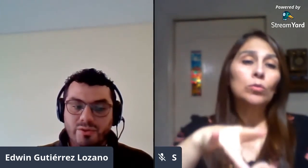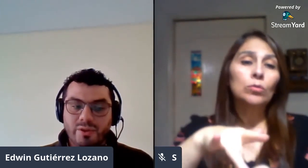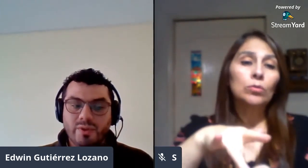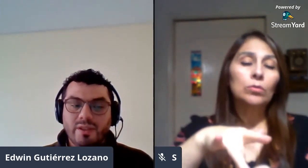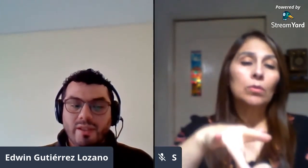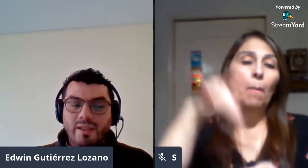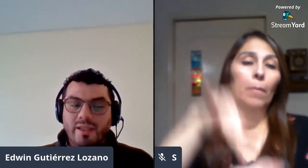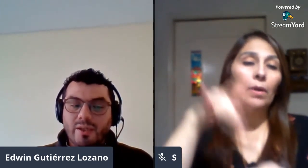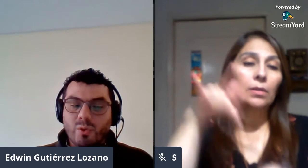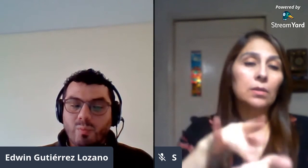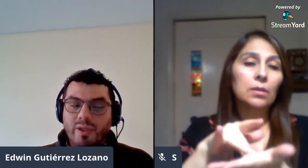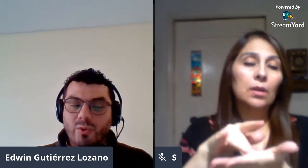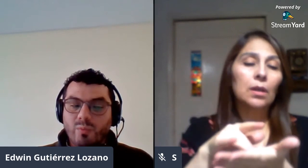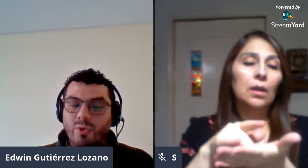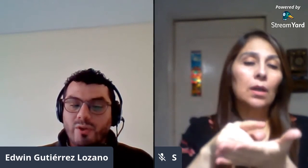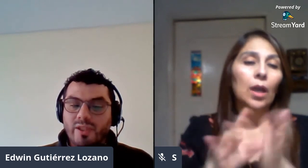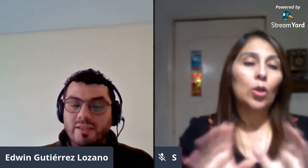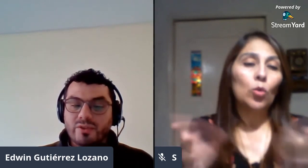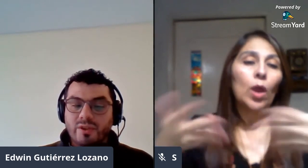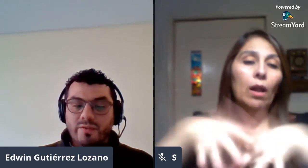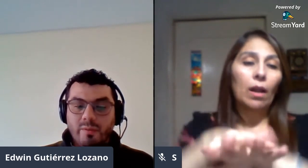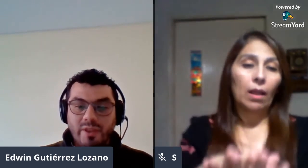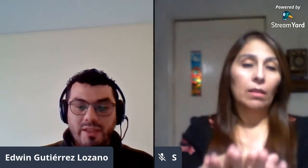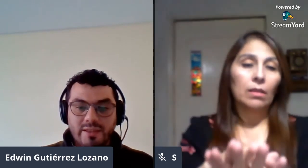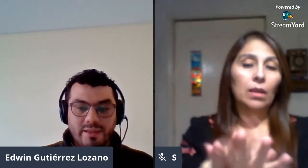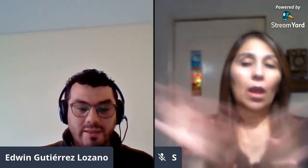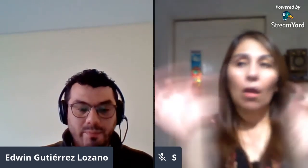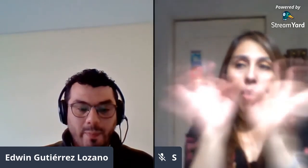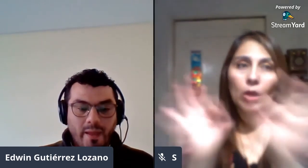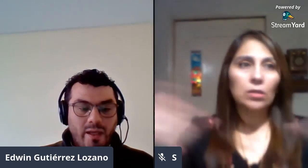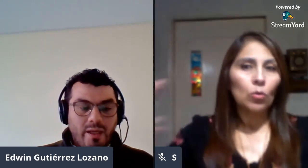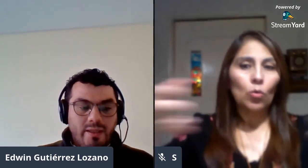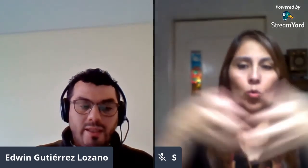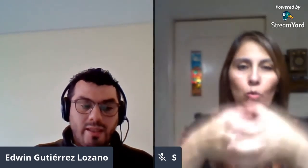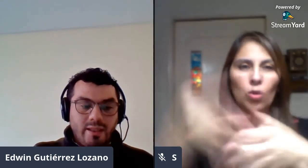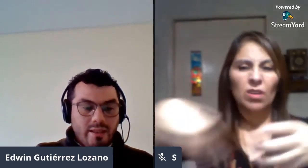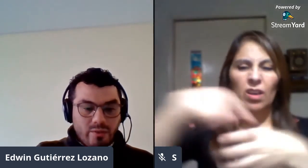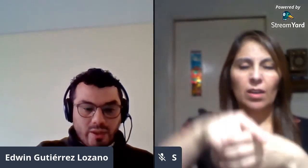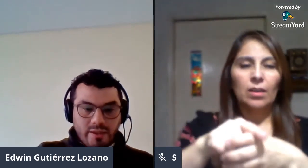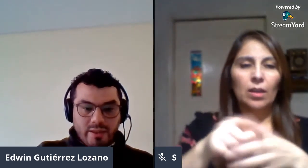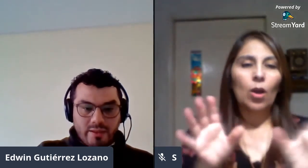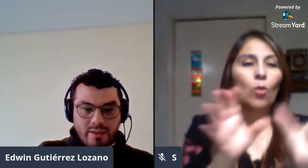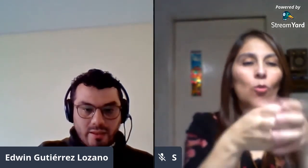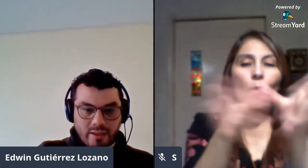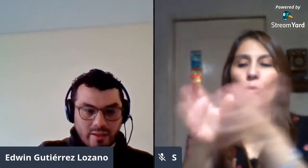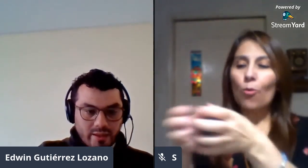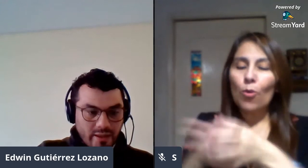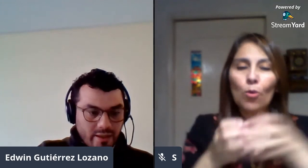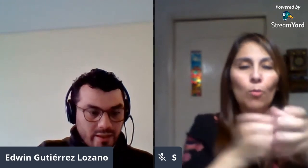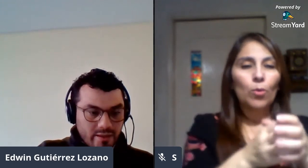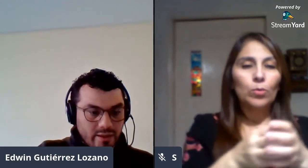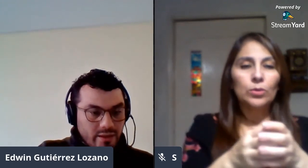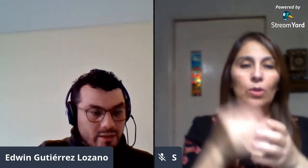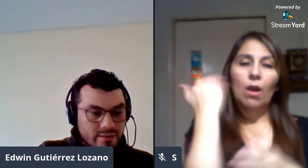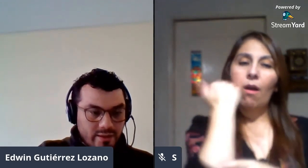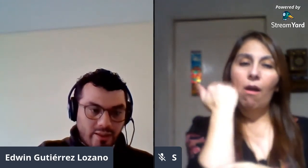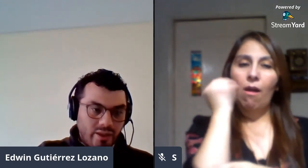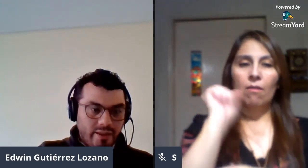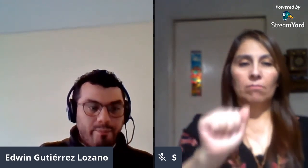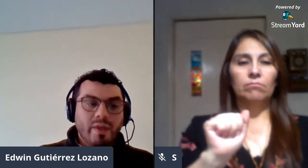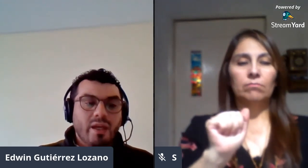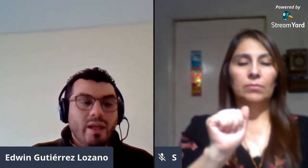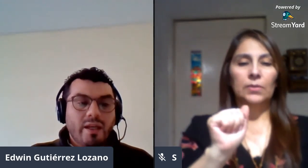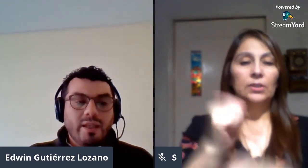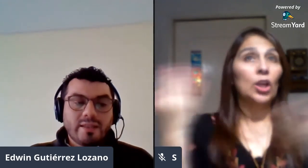perteneciente a la Techo Tiva, que agrupa y convoca organizaciones feministas de la localidad de Kennedy, de